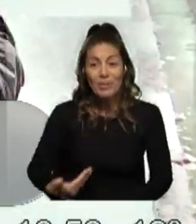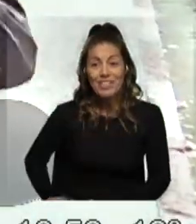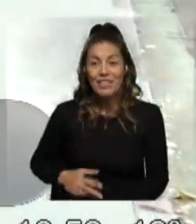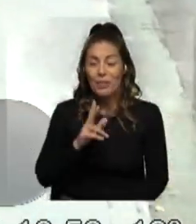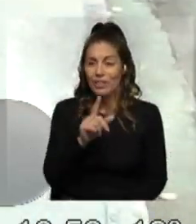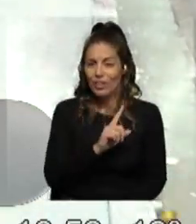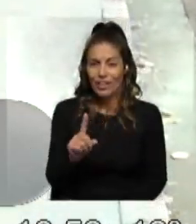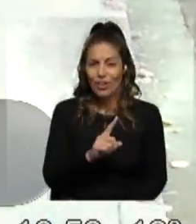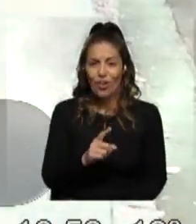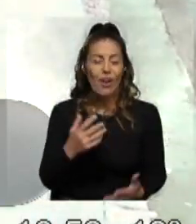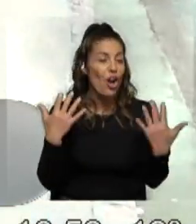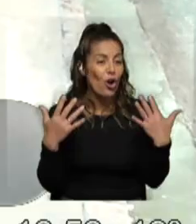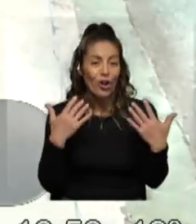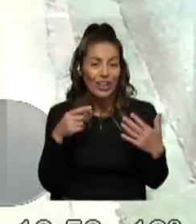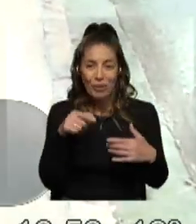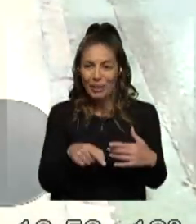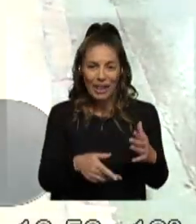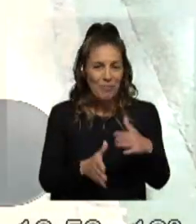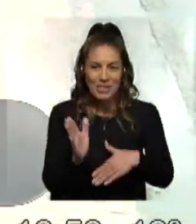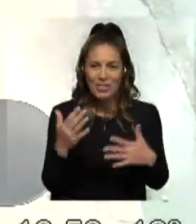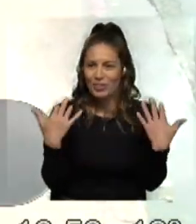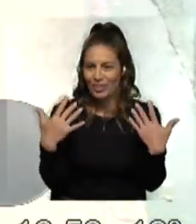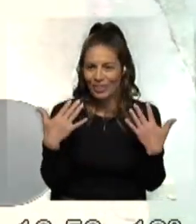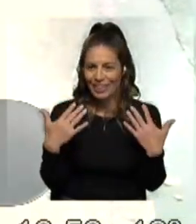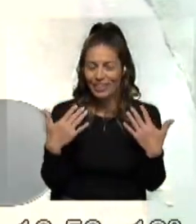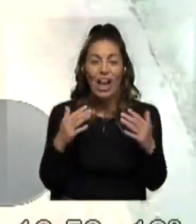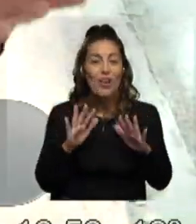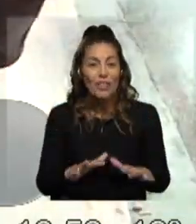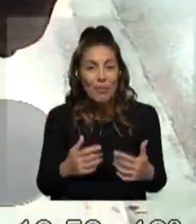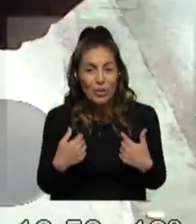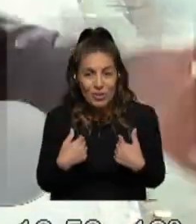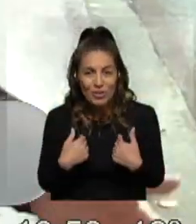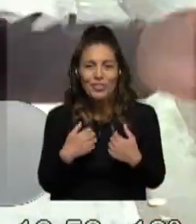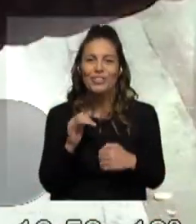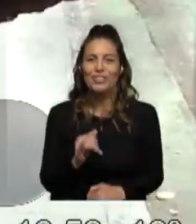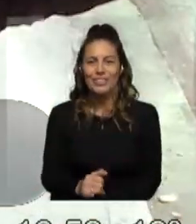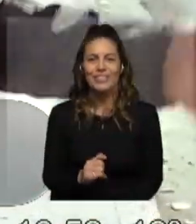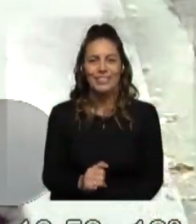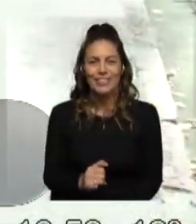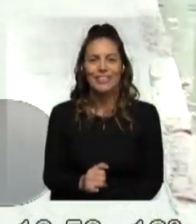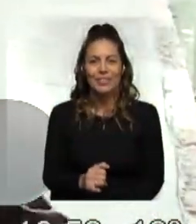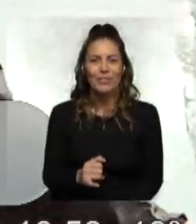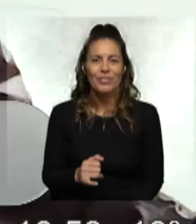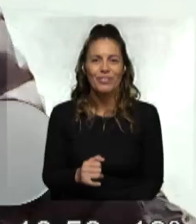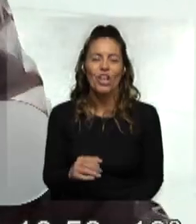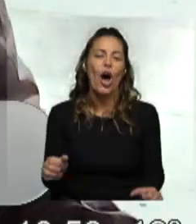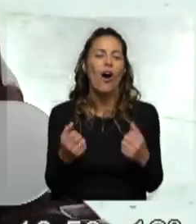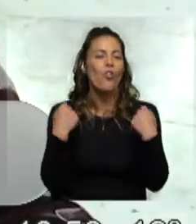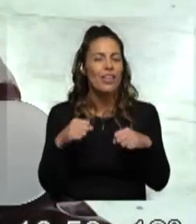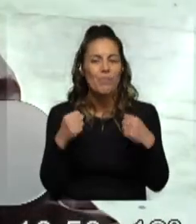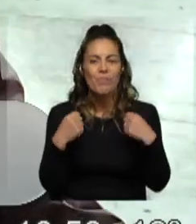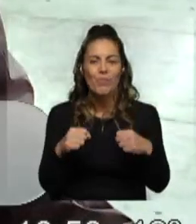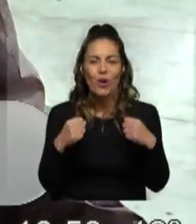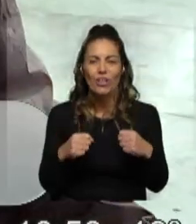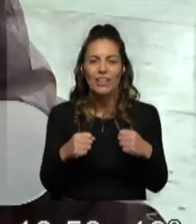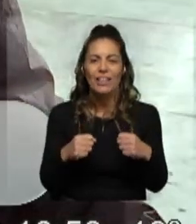ya me dijo que no. Paso corriendo por acá. Ah, pasa, lo frenamos nosotros en el frenesí de la caminata, claro. Hago deporte. Sepa,